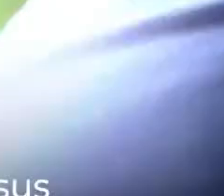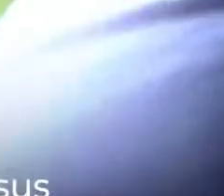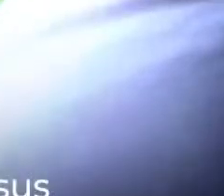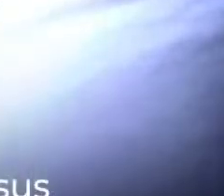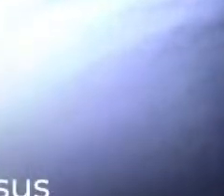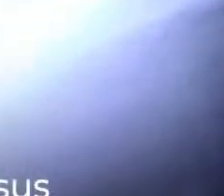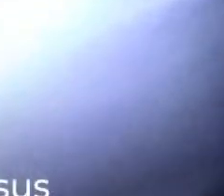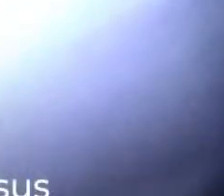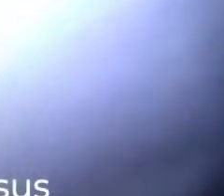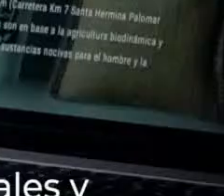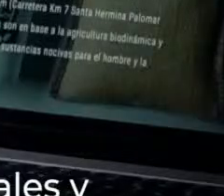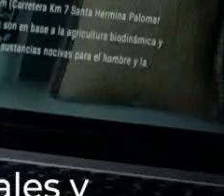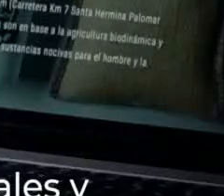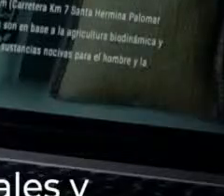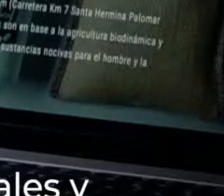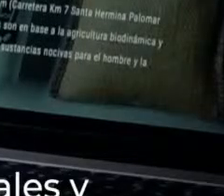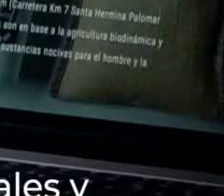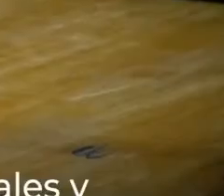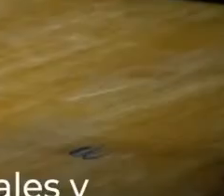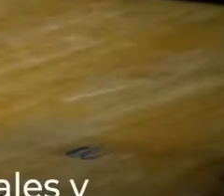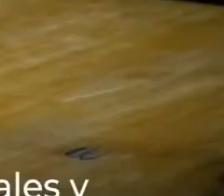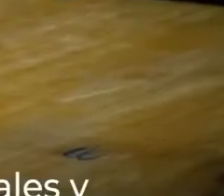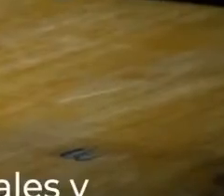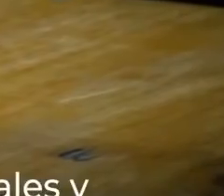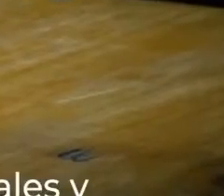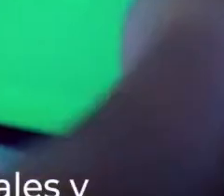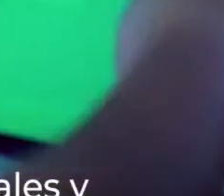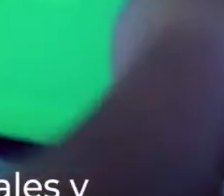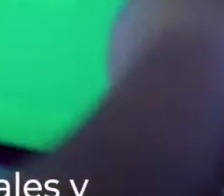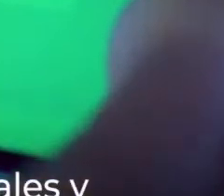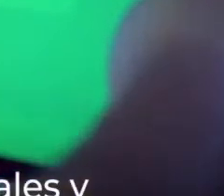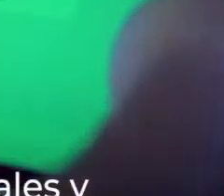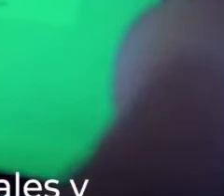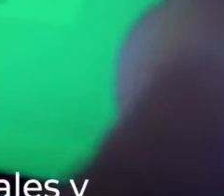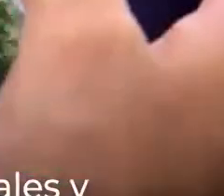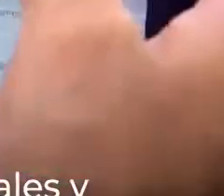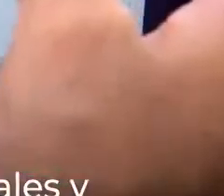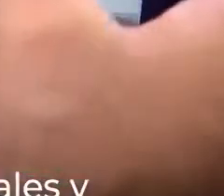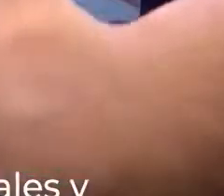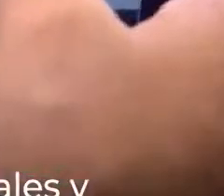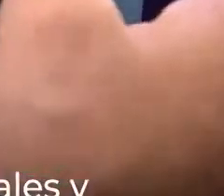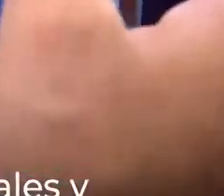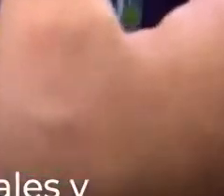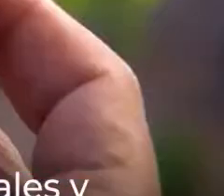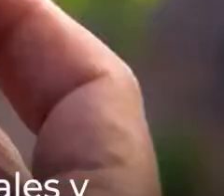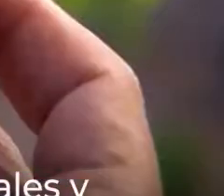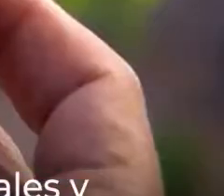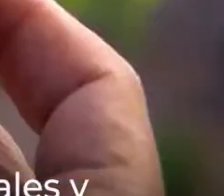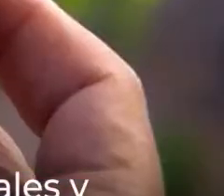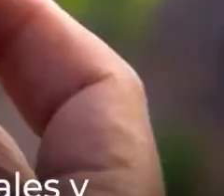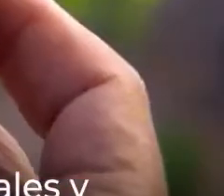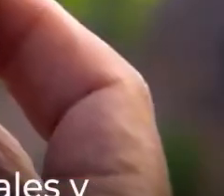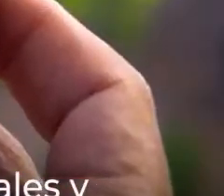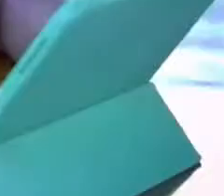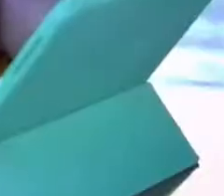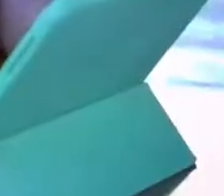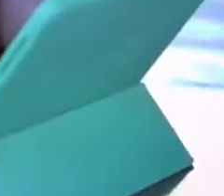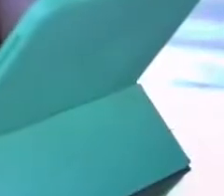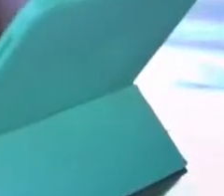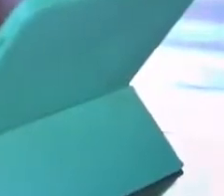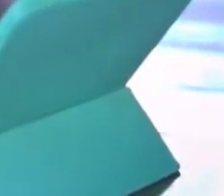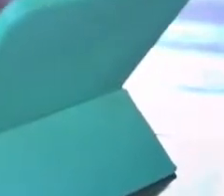servicios. Hoy, ellas y ellos usan las herramientas digitales y redes sociales para mejorar sus ingresos.